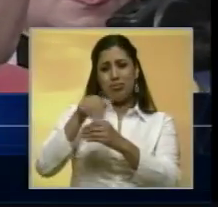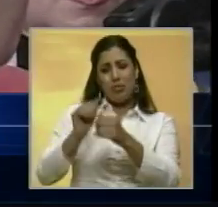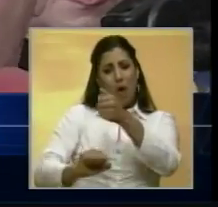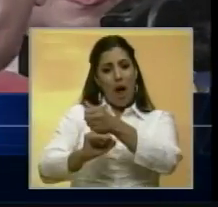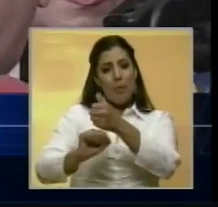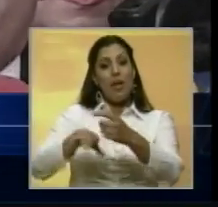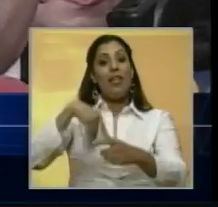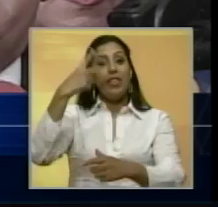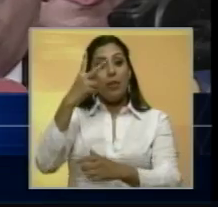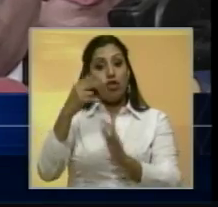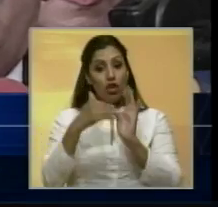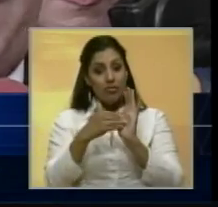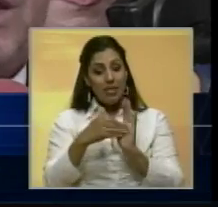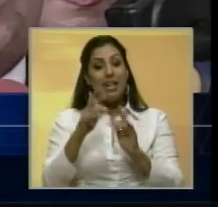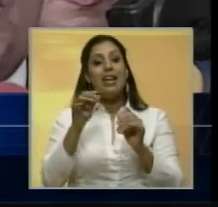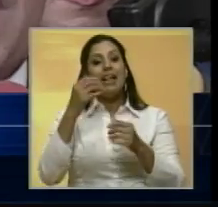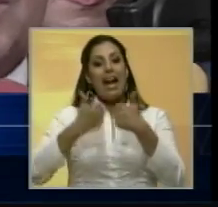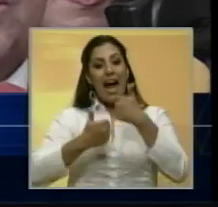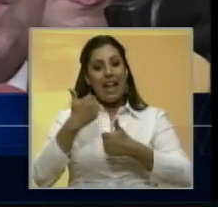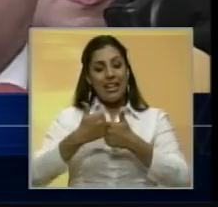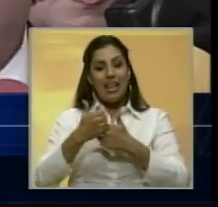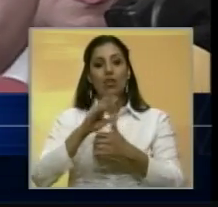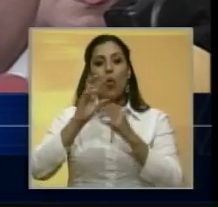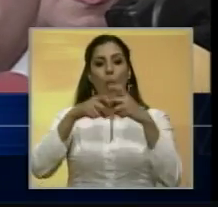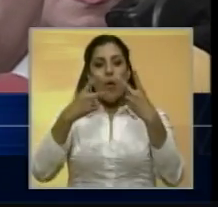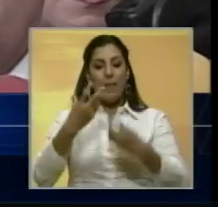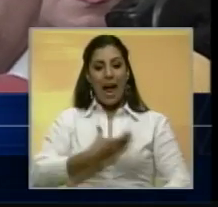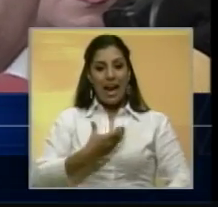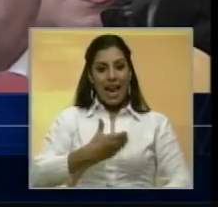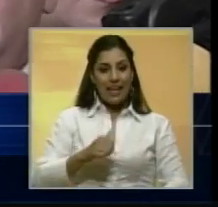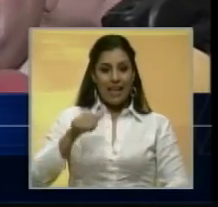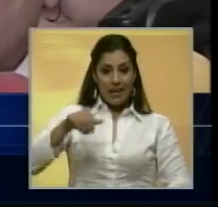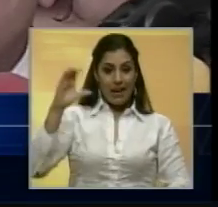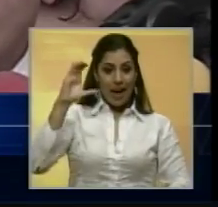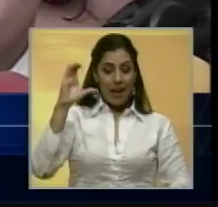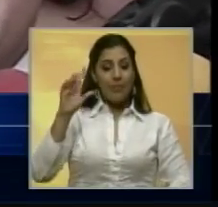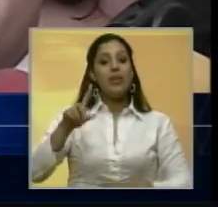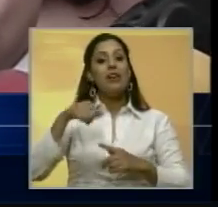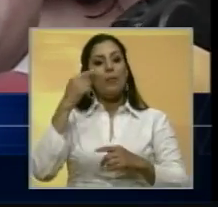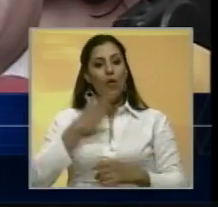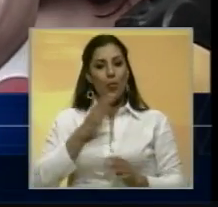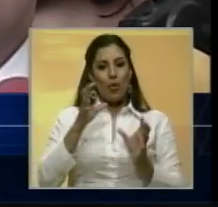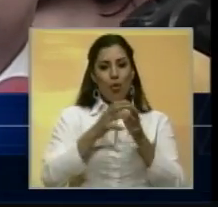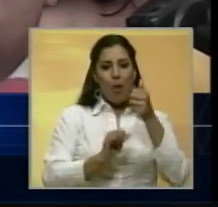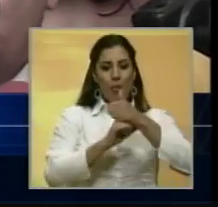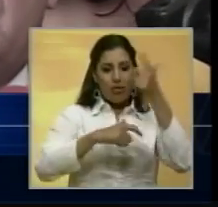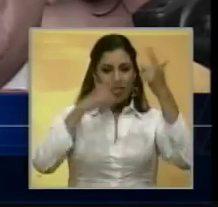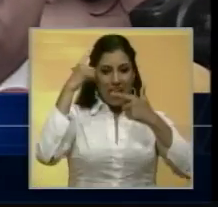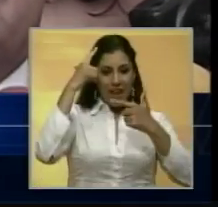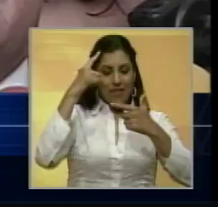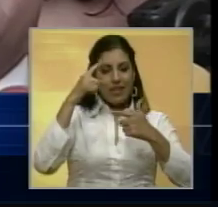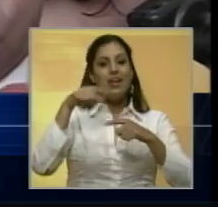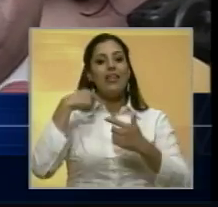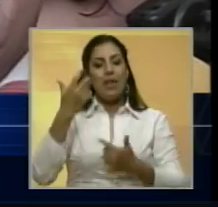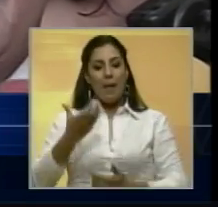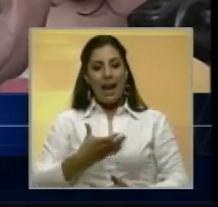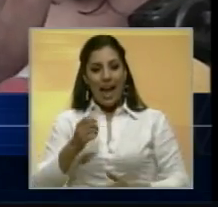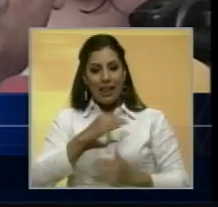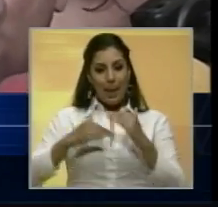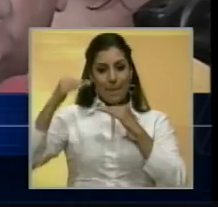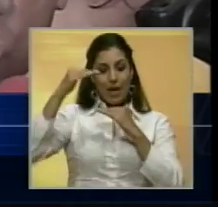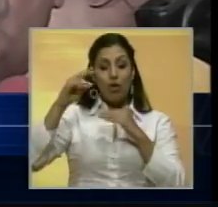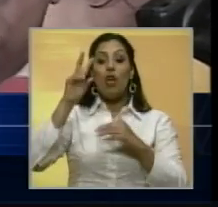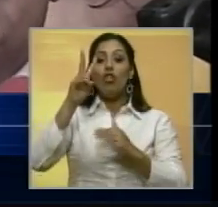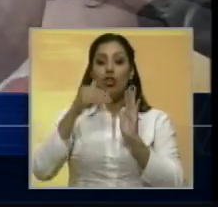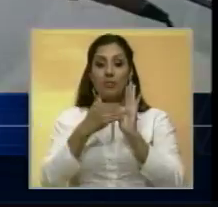el año 2000 se postuló como candidato para la recién creada Alcaldía Mayor de Caracas por el MBR y fue electo alcalde mayor. En el